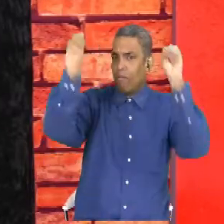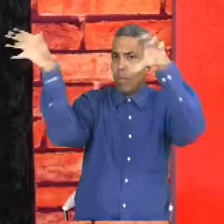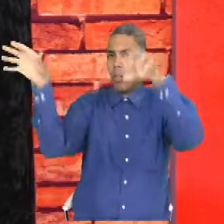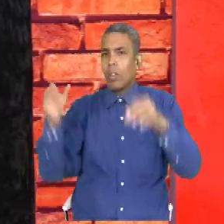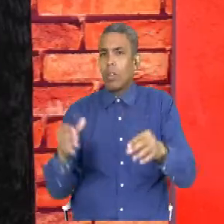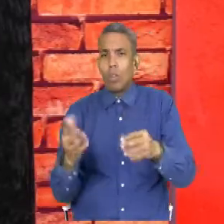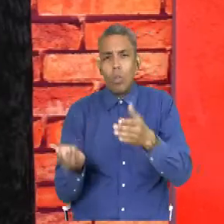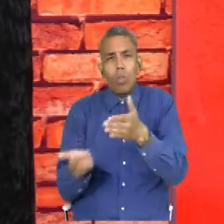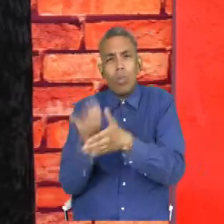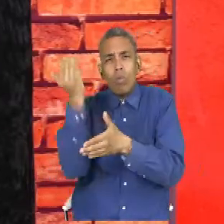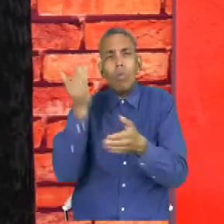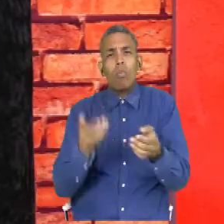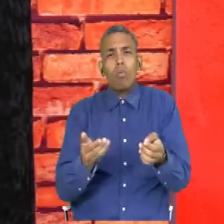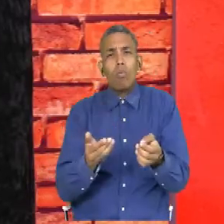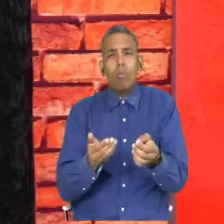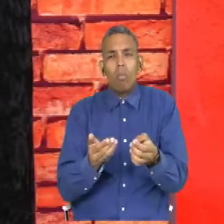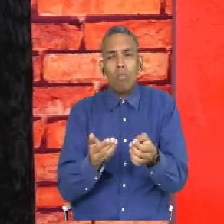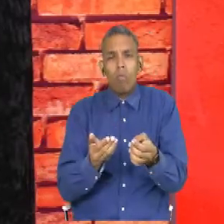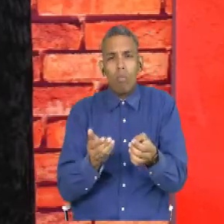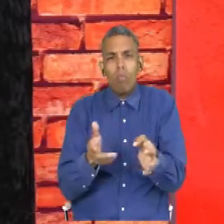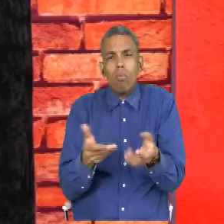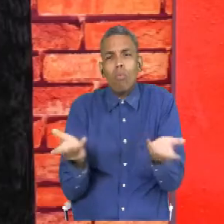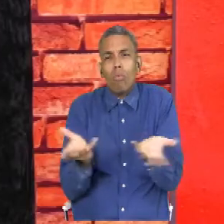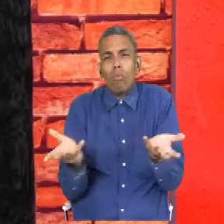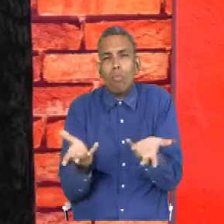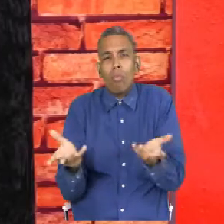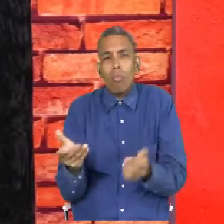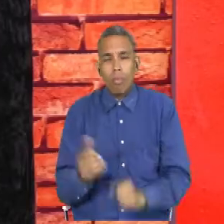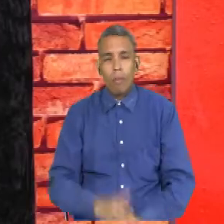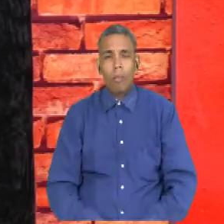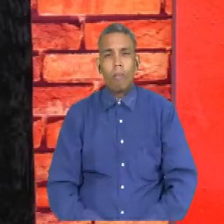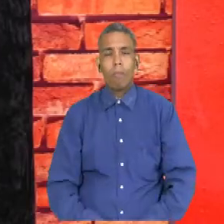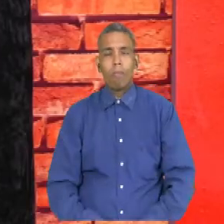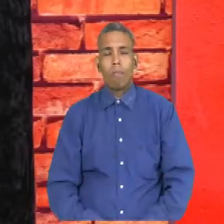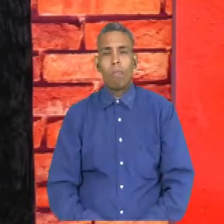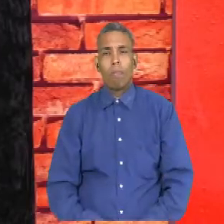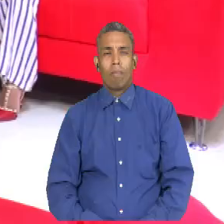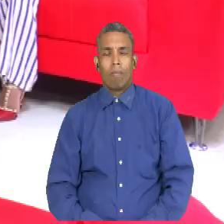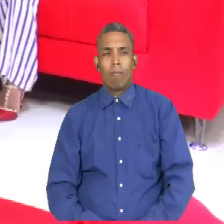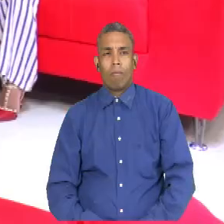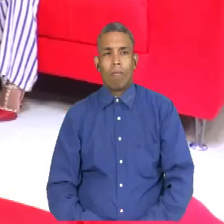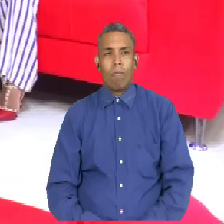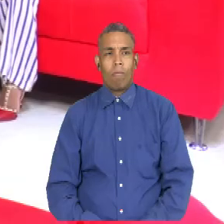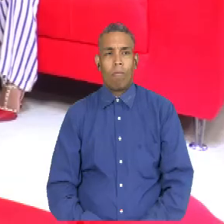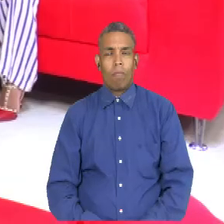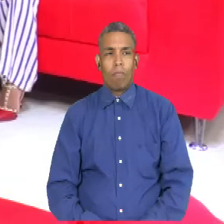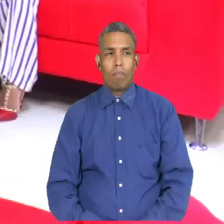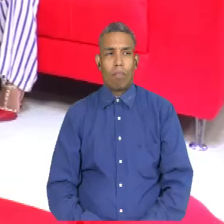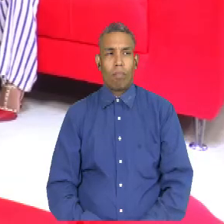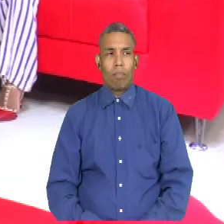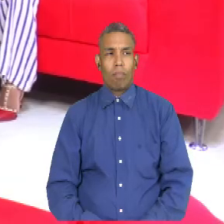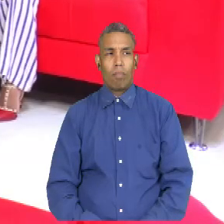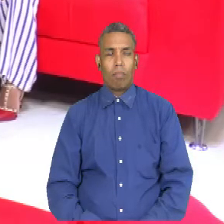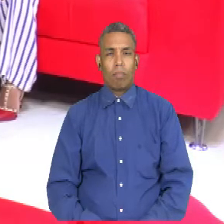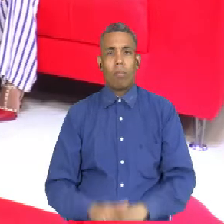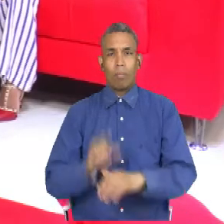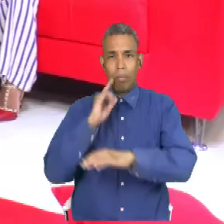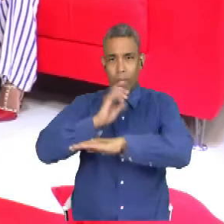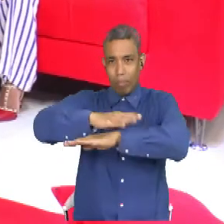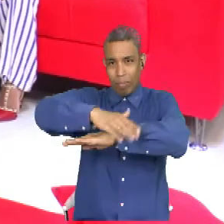nueva dirección para que se dirijan allá y adquieran los servicios de ustedes. Pues en este momento la dirección es Carrera